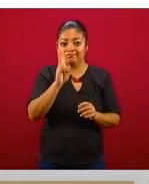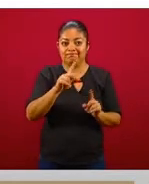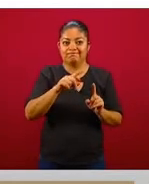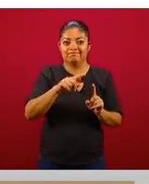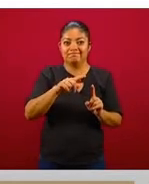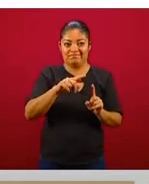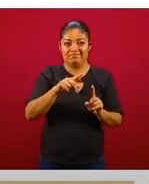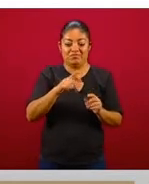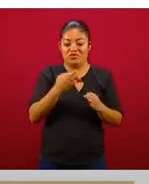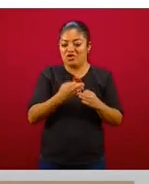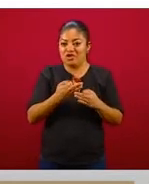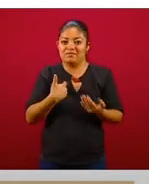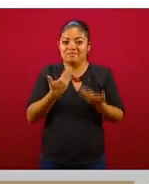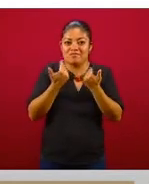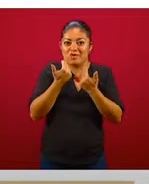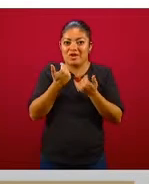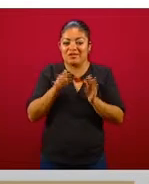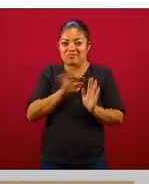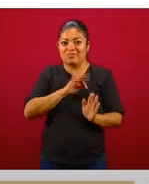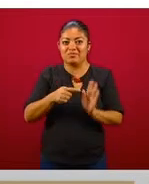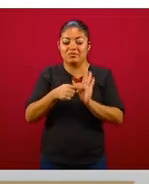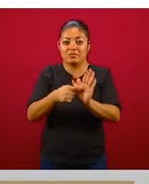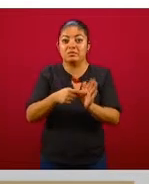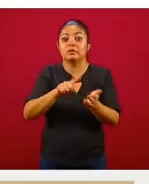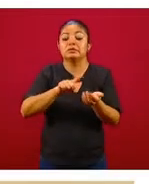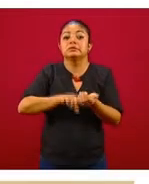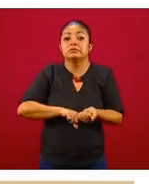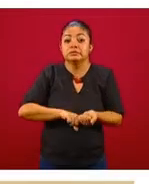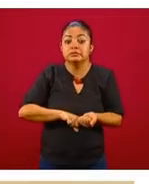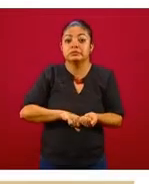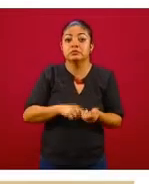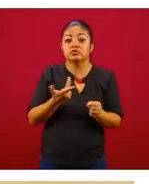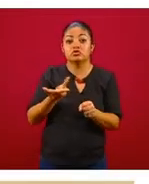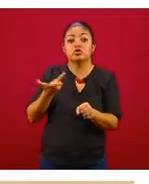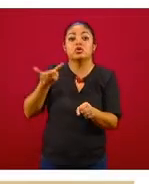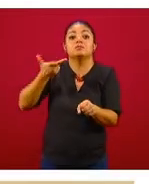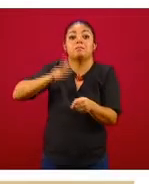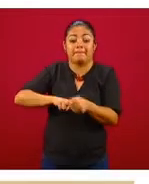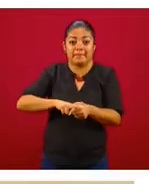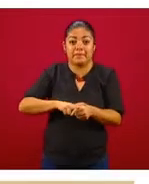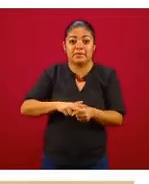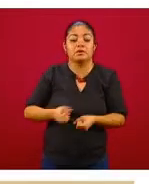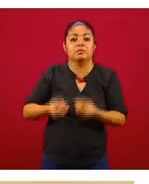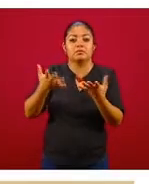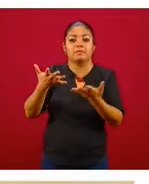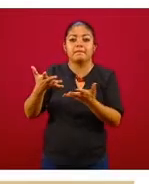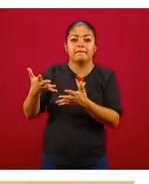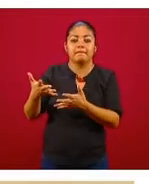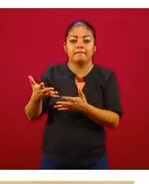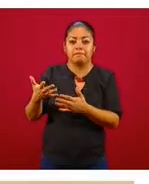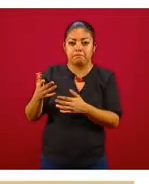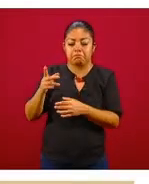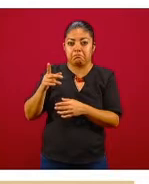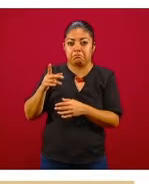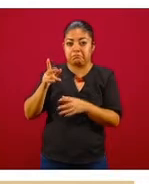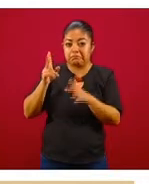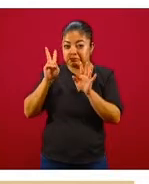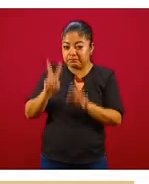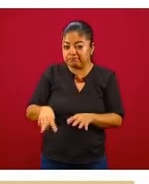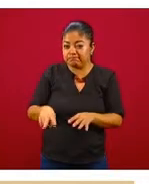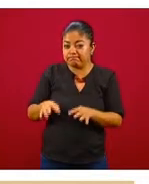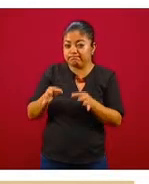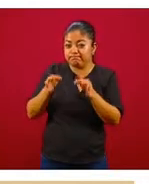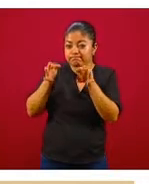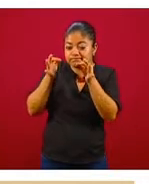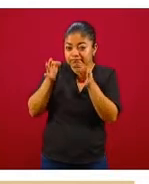la mano en curve. este I don't have the momento, information de on hand right ocupación now, de but the hospitalización, occupancy vemos rate aún we can menor see exactitud en